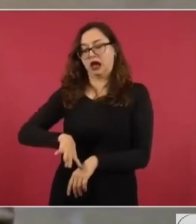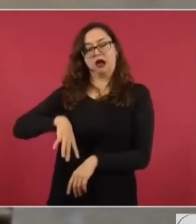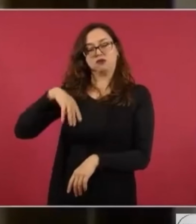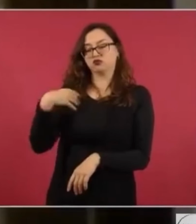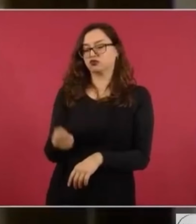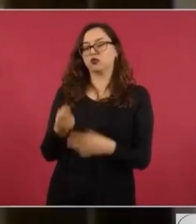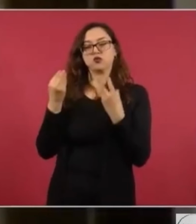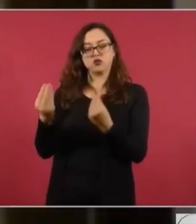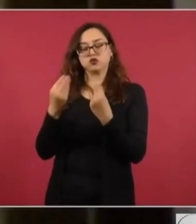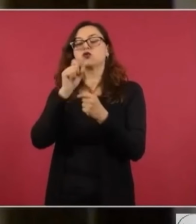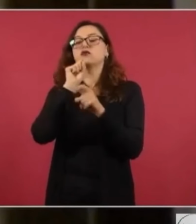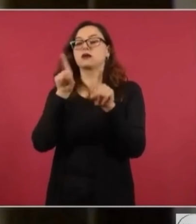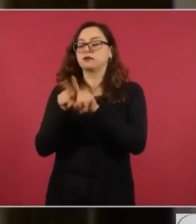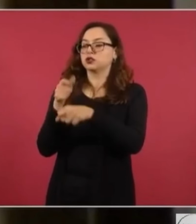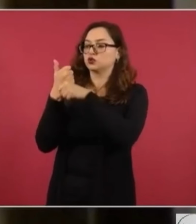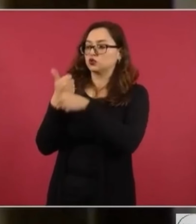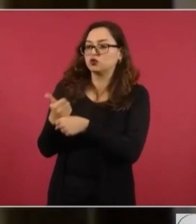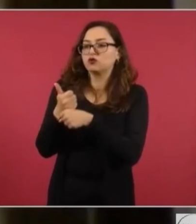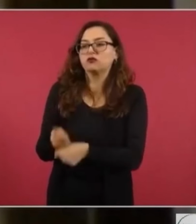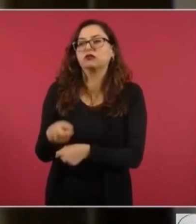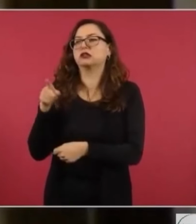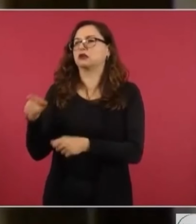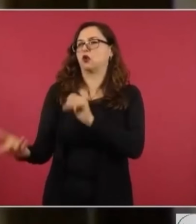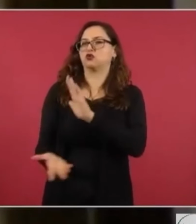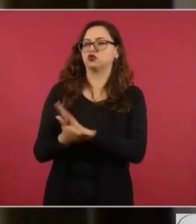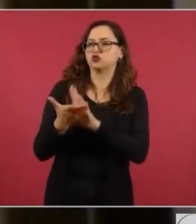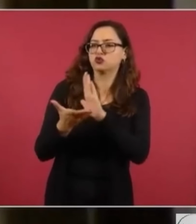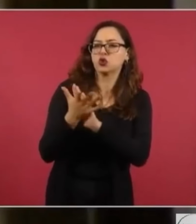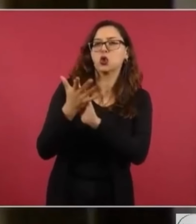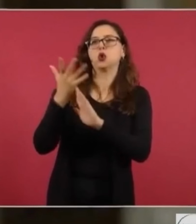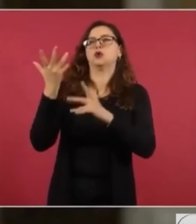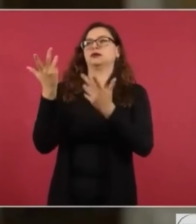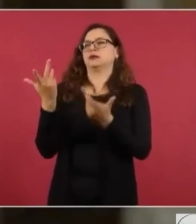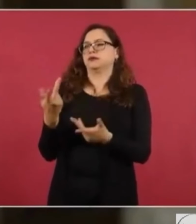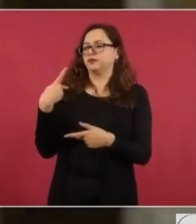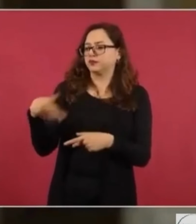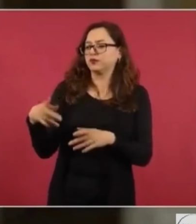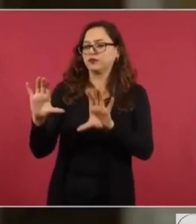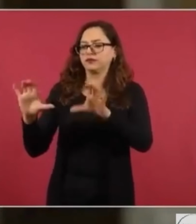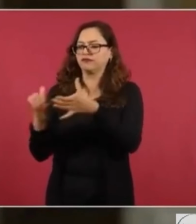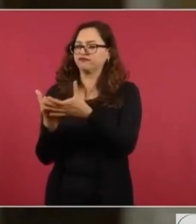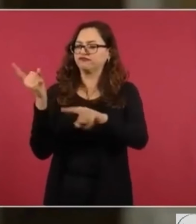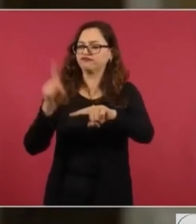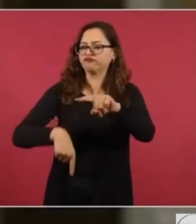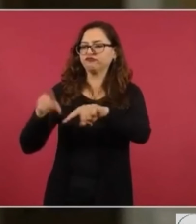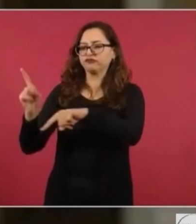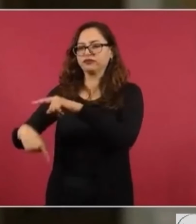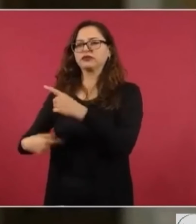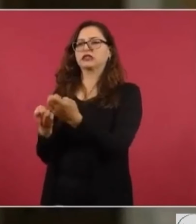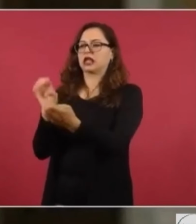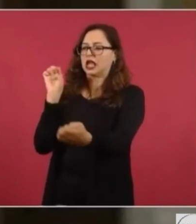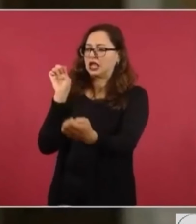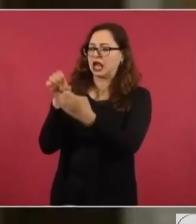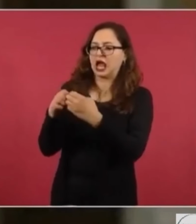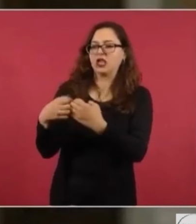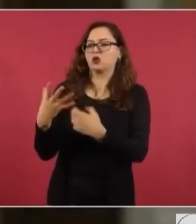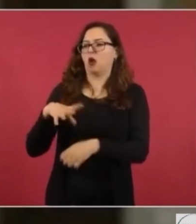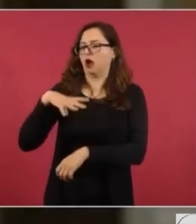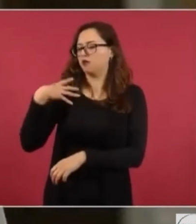que significó el desplazamiento forzado de las comunidades a base de engaños y mediante el uso de la